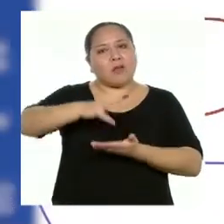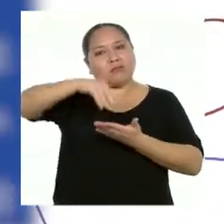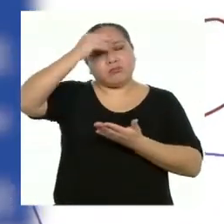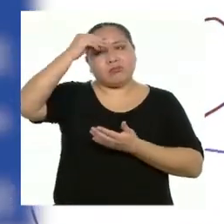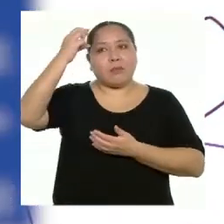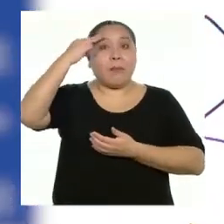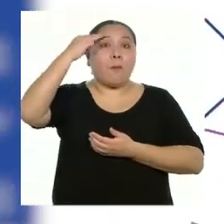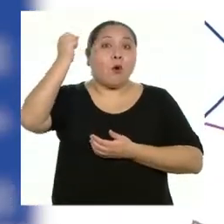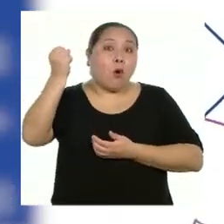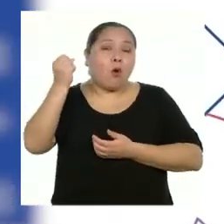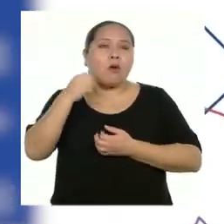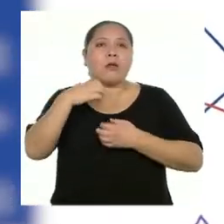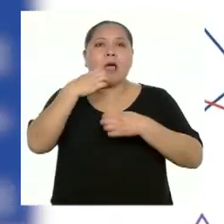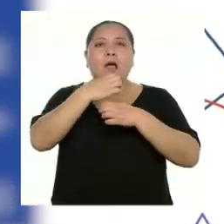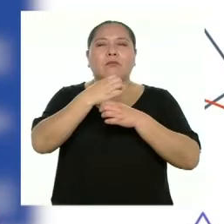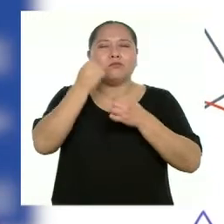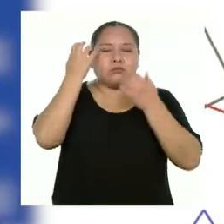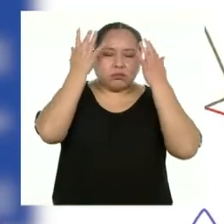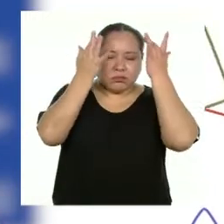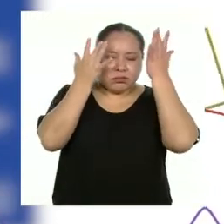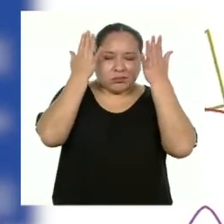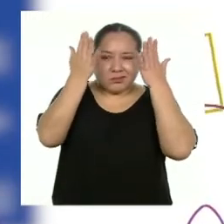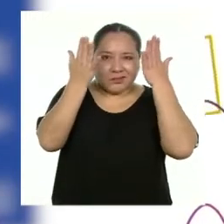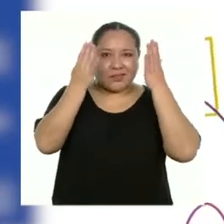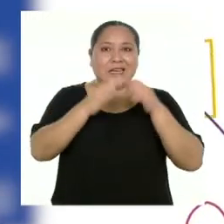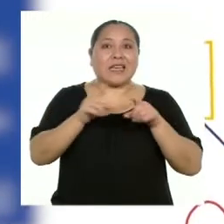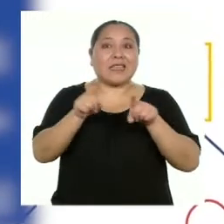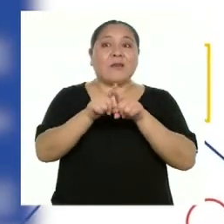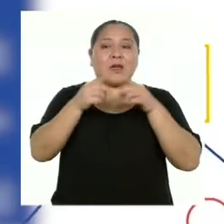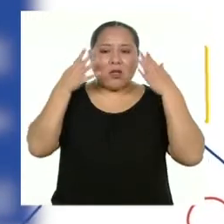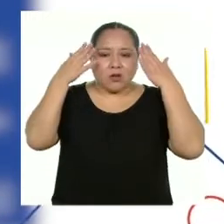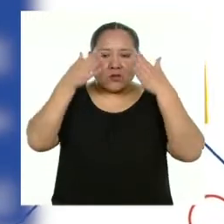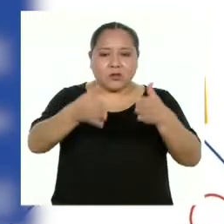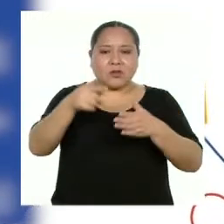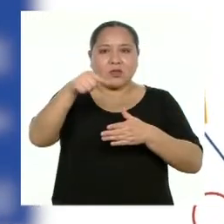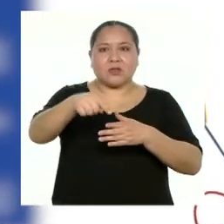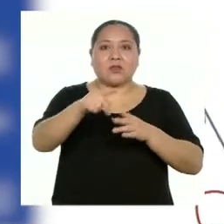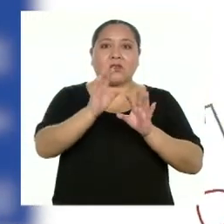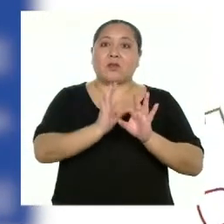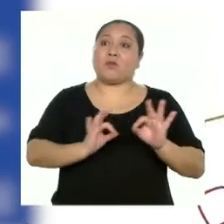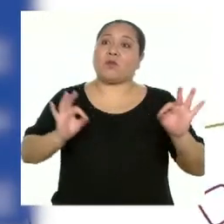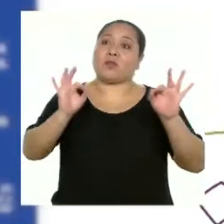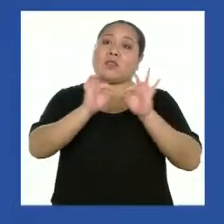la memoria, la creatividad y la concentración, que son claves en nuestro